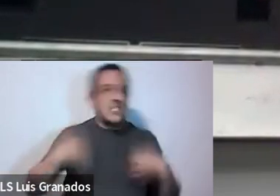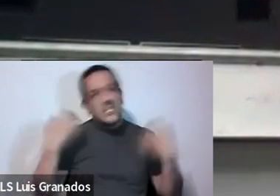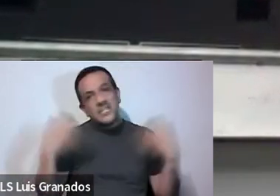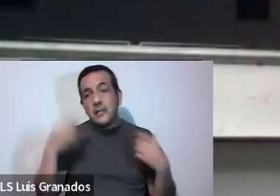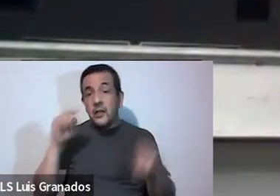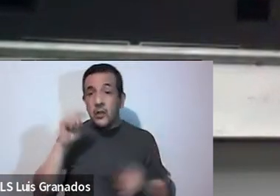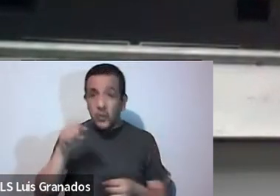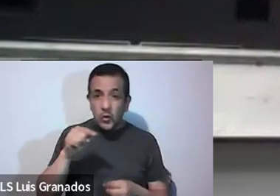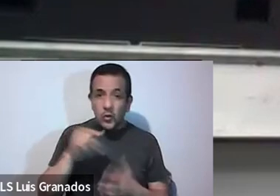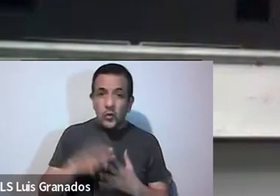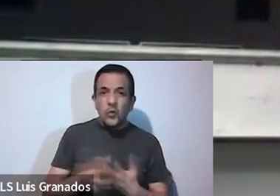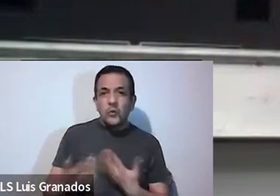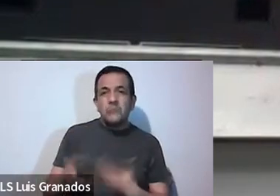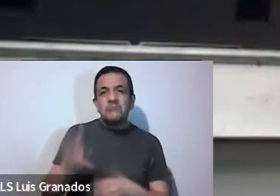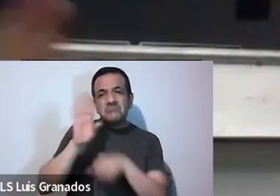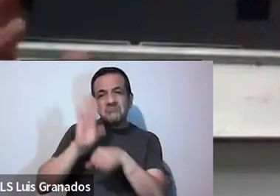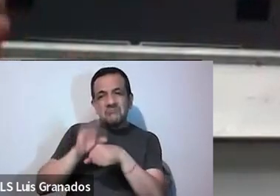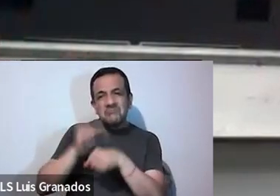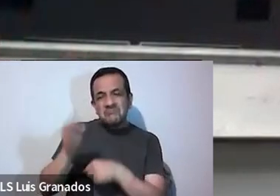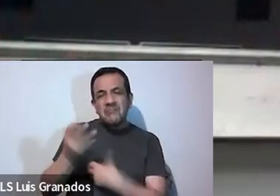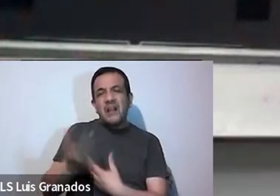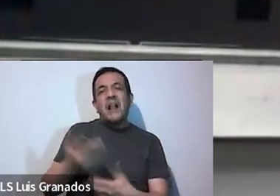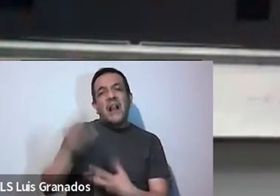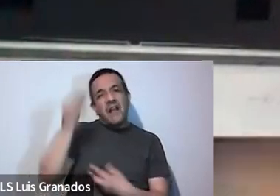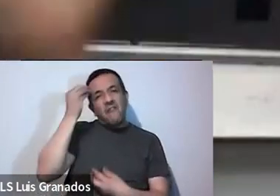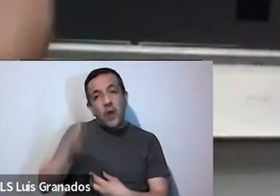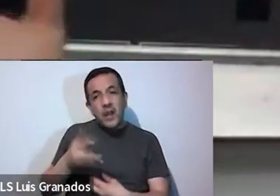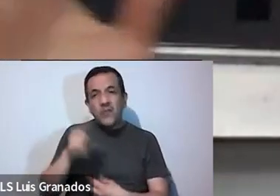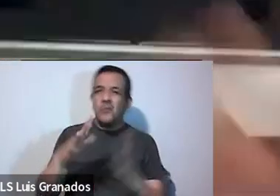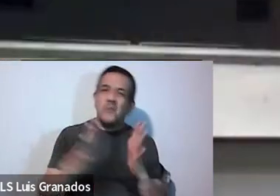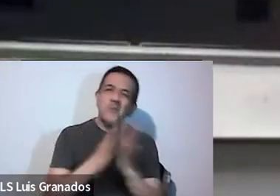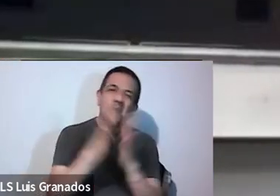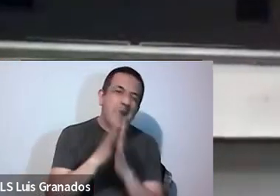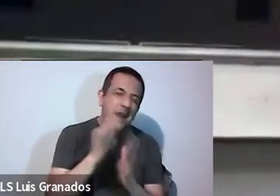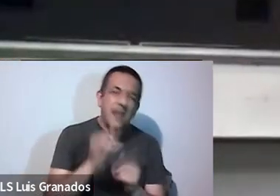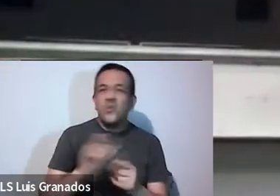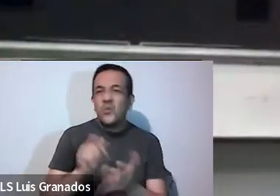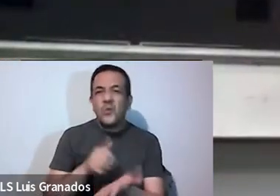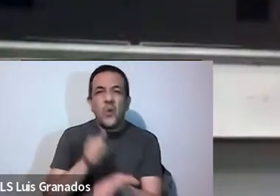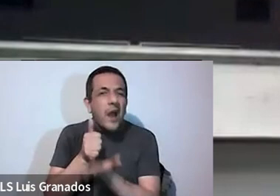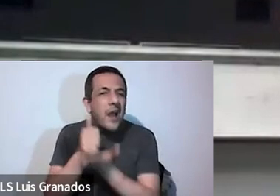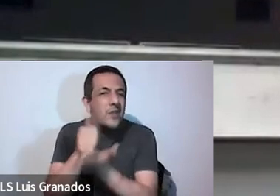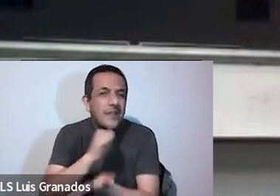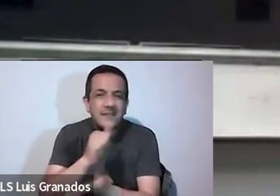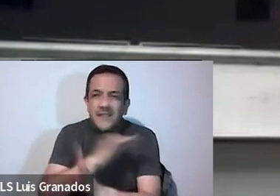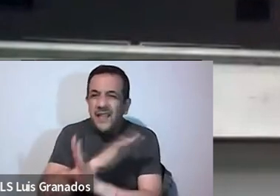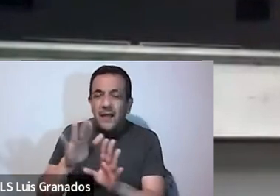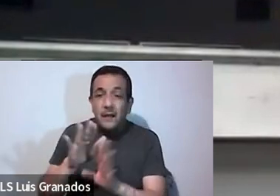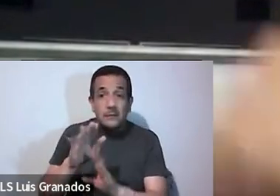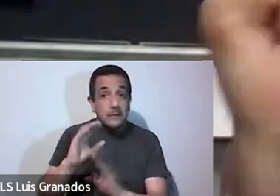dejado invadir por la flojera? ¿No participas en nada? ¿No aportas en nada?